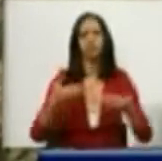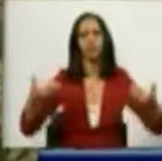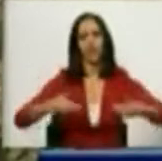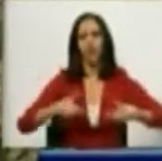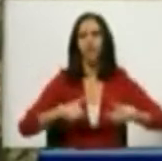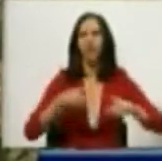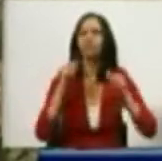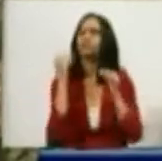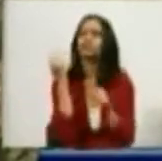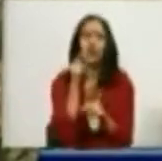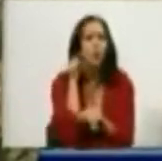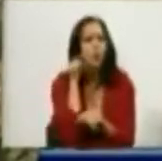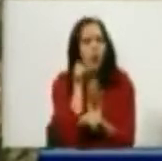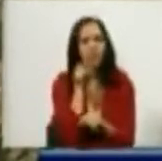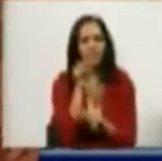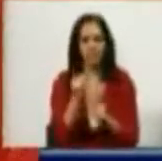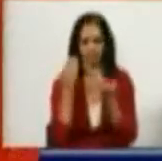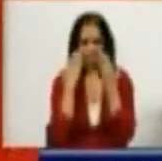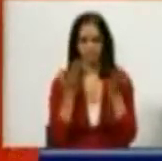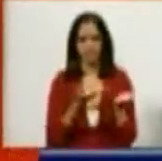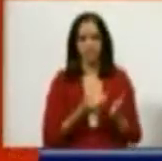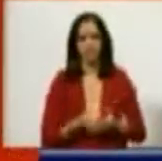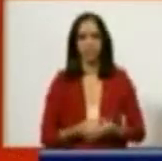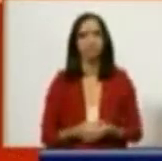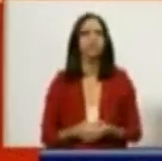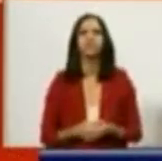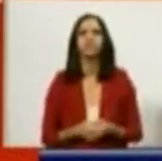por ti solo por ti Nelson Dale